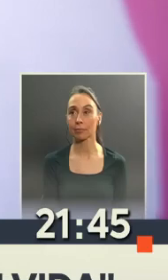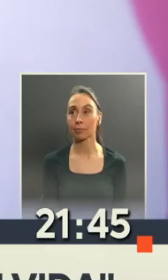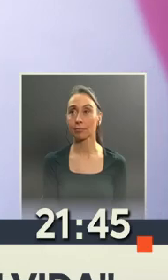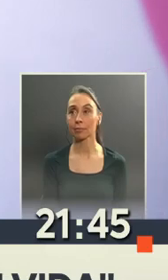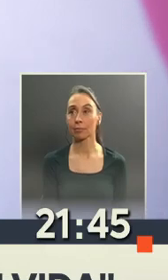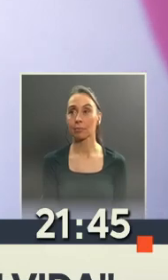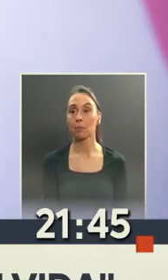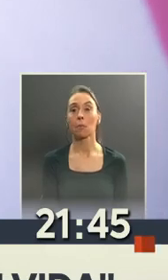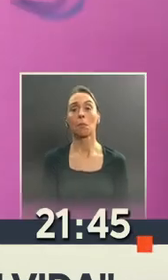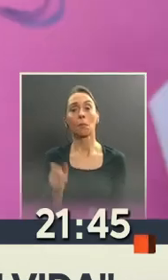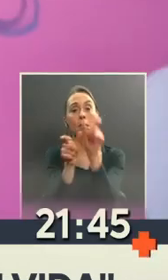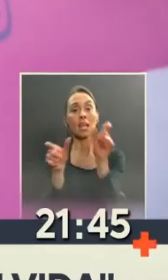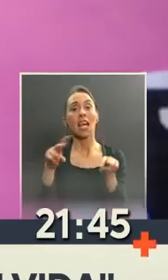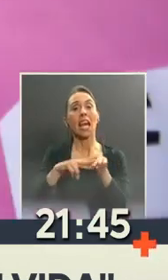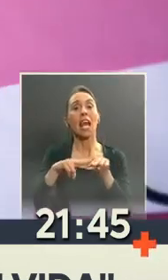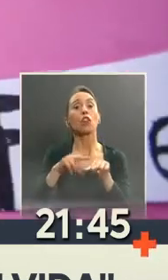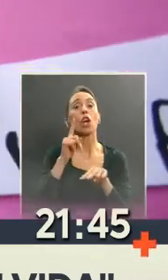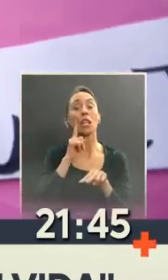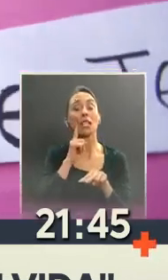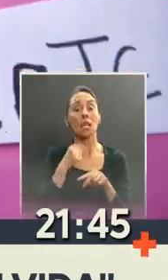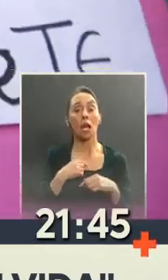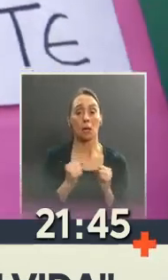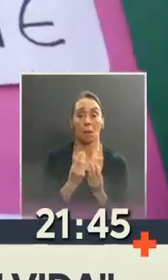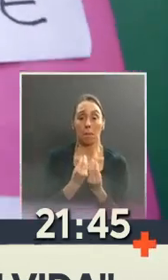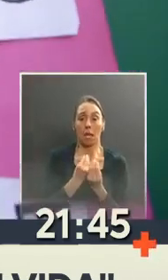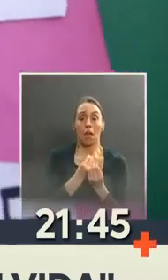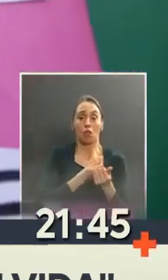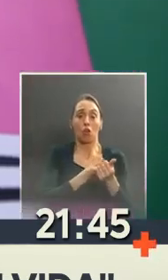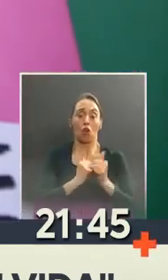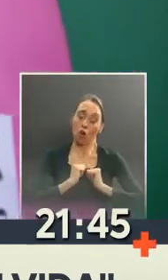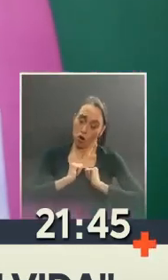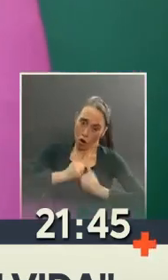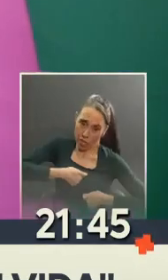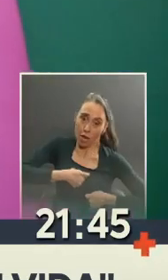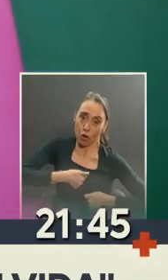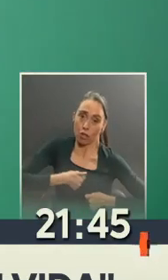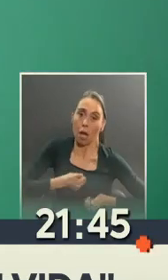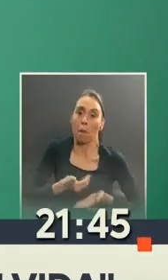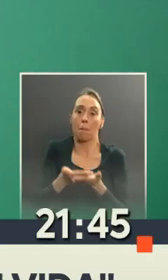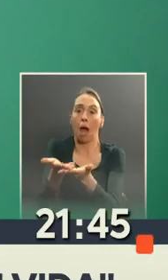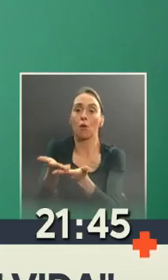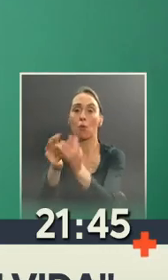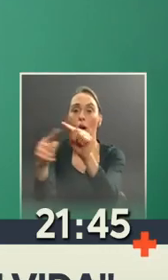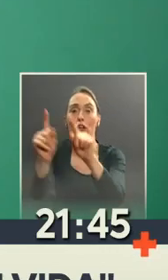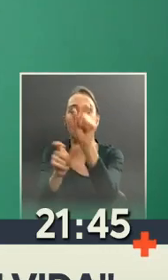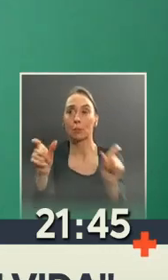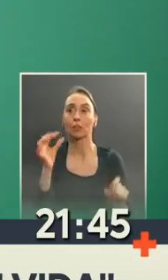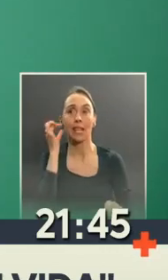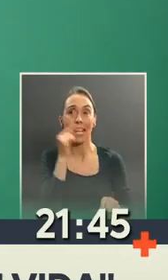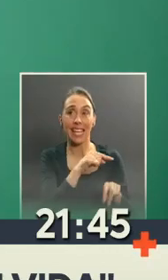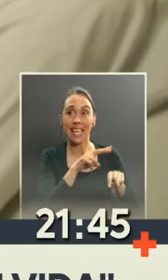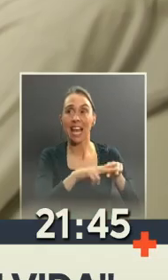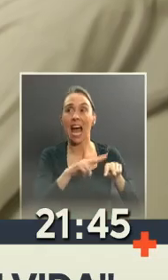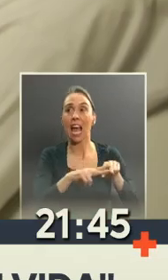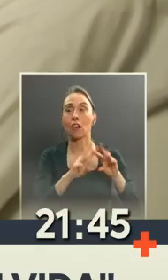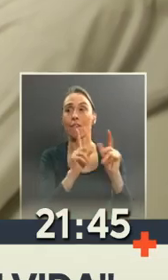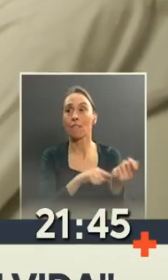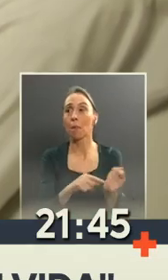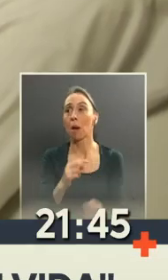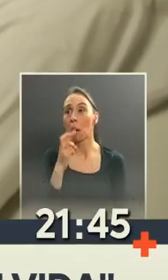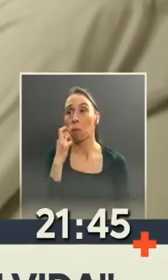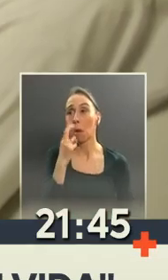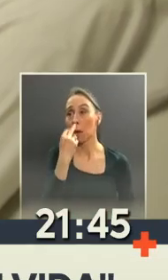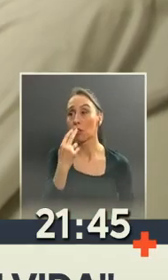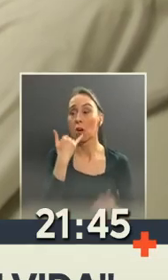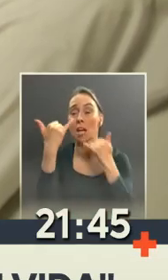Los héroes son aquellos que vencen sus miedos por el bien de otros. Por eso, ella es la heroína de su familia. Empezamos a llamar a los